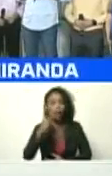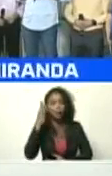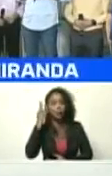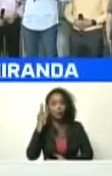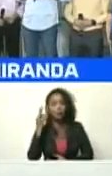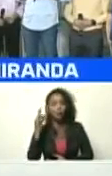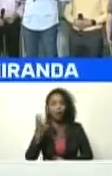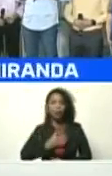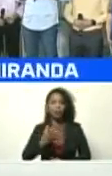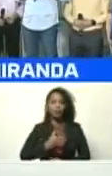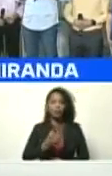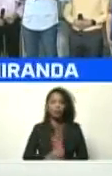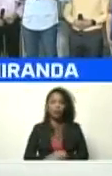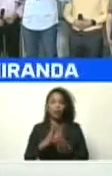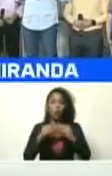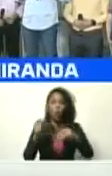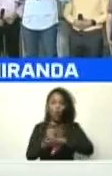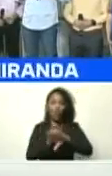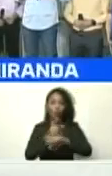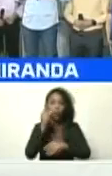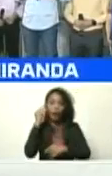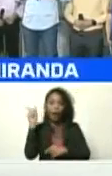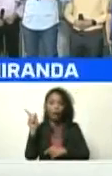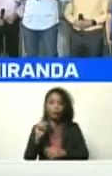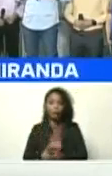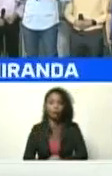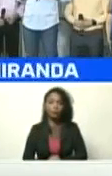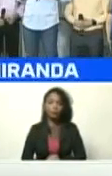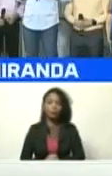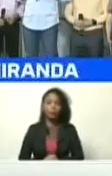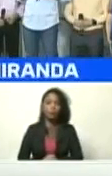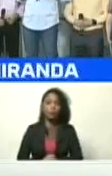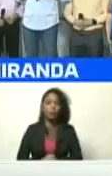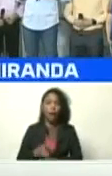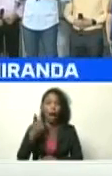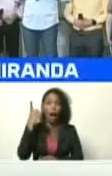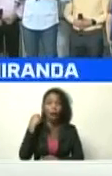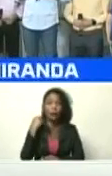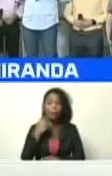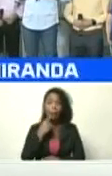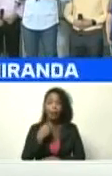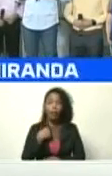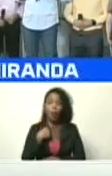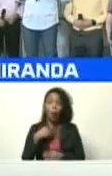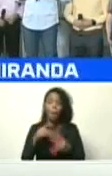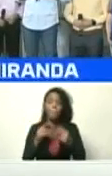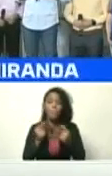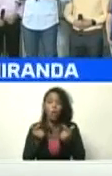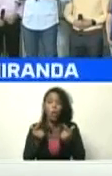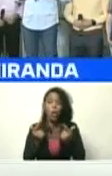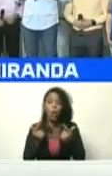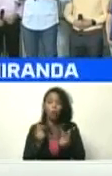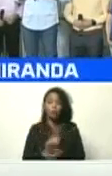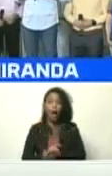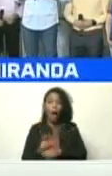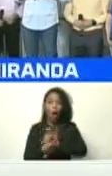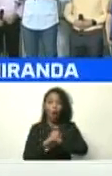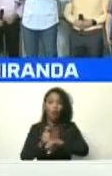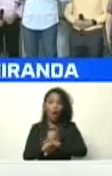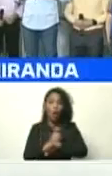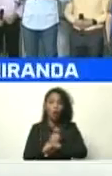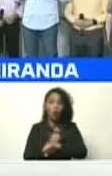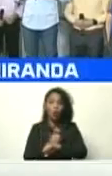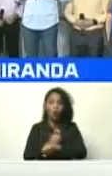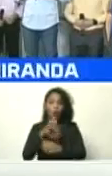gobernadores y gobernadoras. Allí, ayer me habían dicho que estaba desaparecido el gobernador